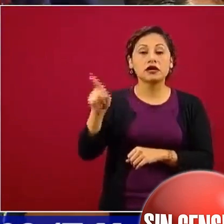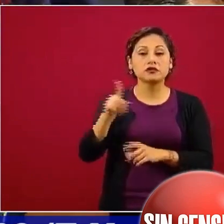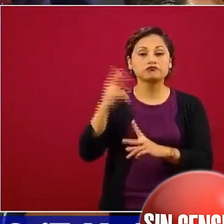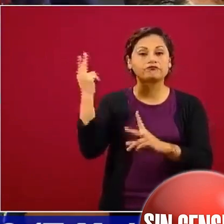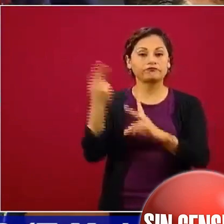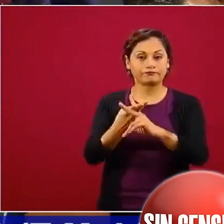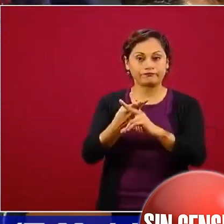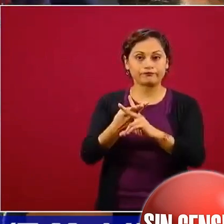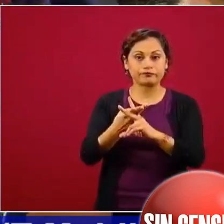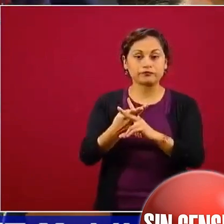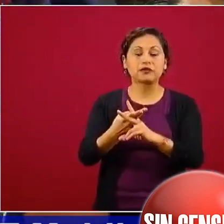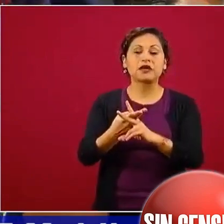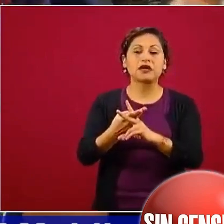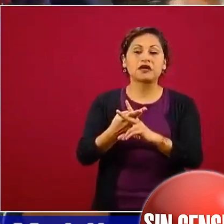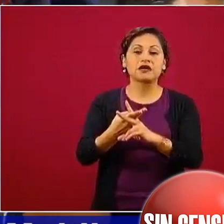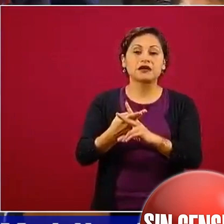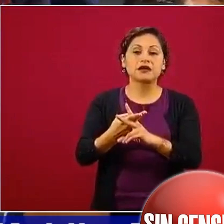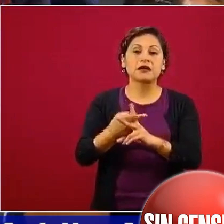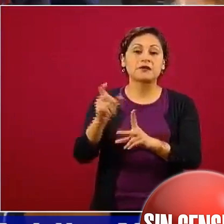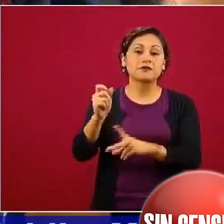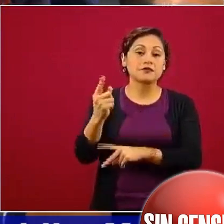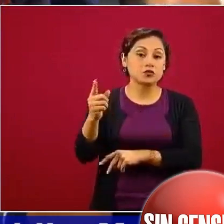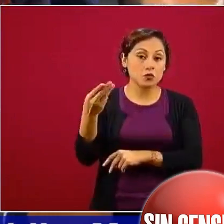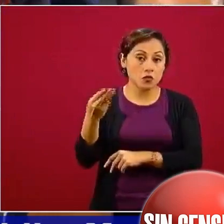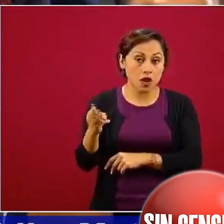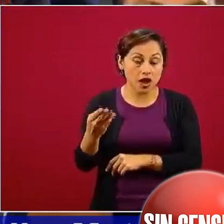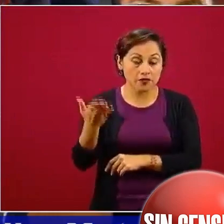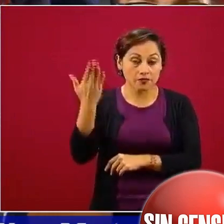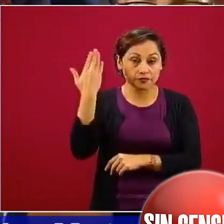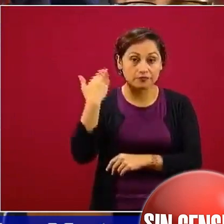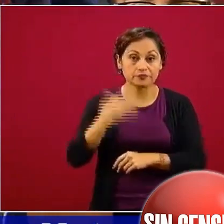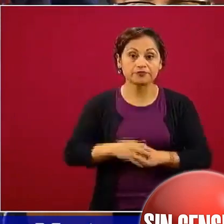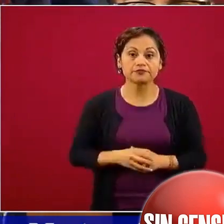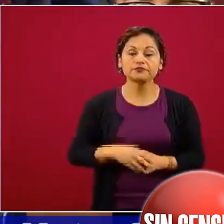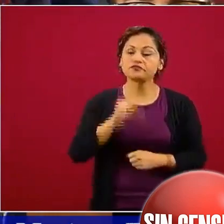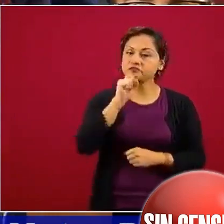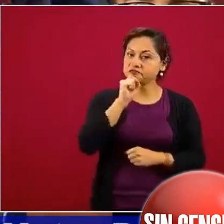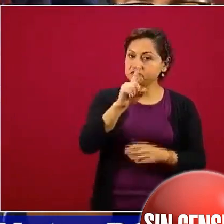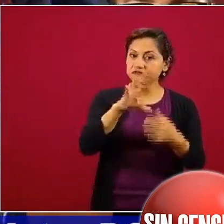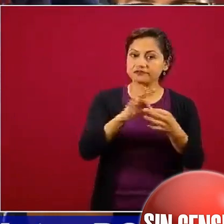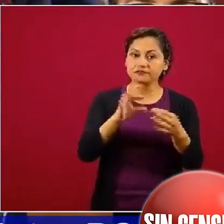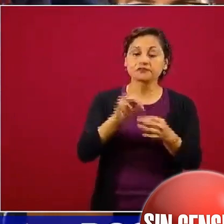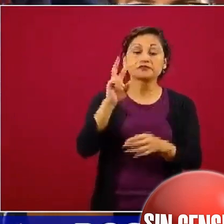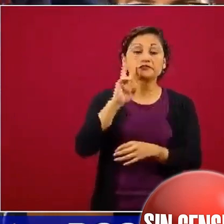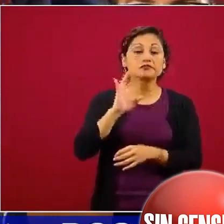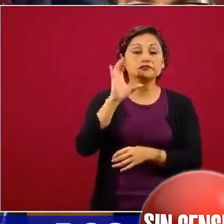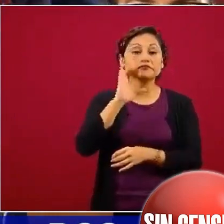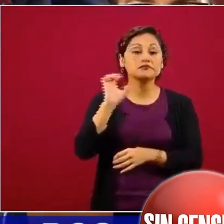También comentarle, presidente, que el presidente Venustiano Carranza fue